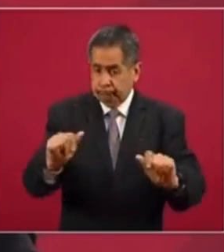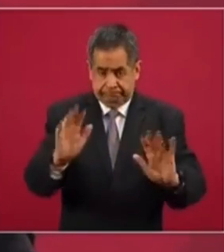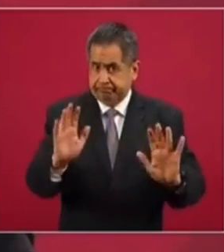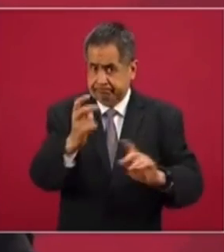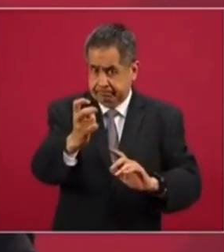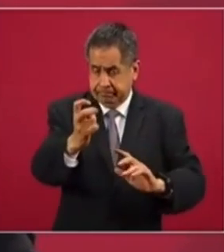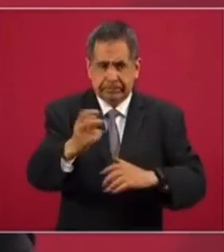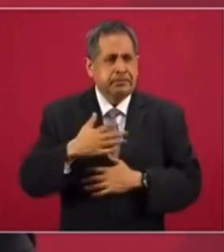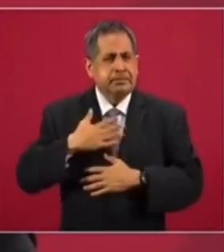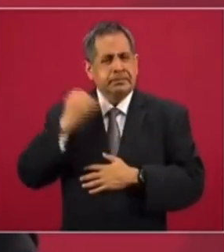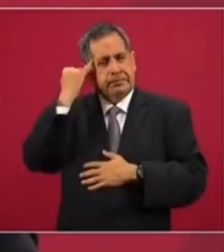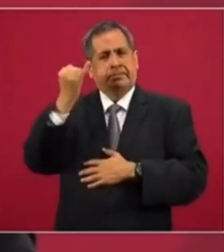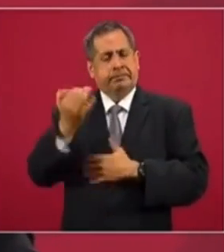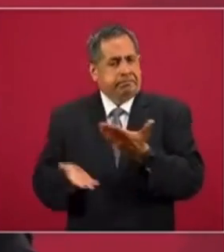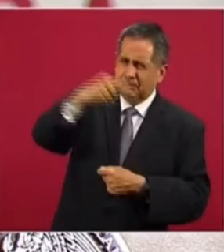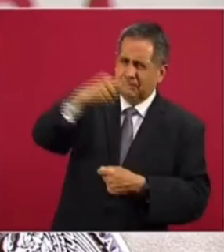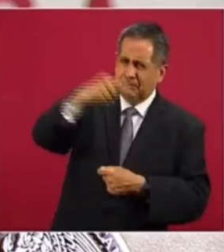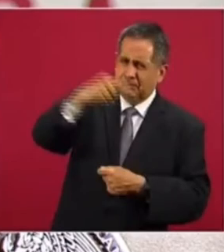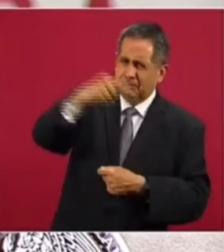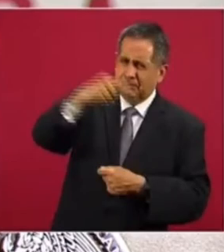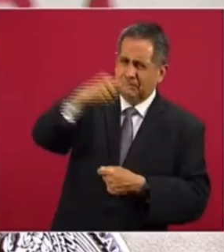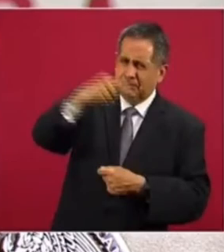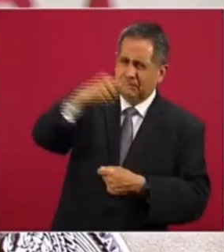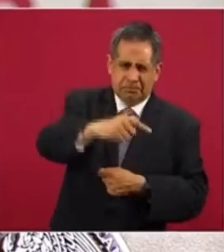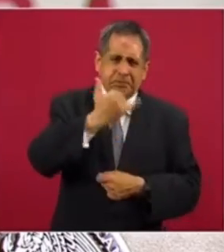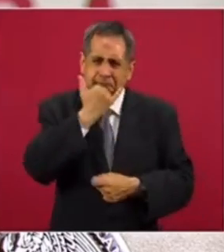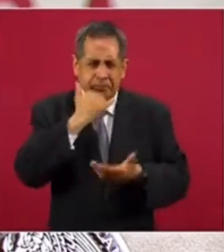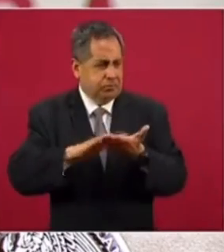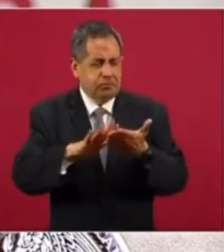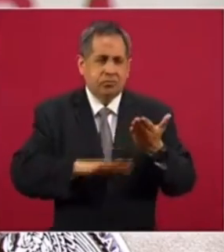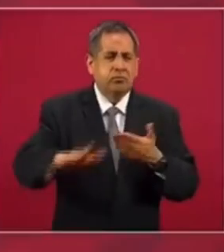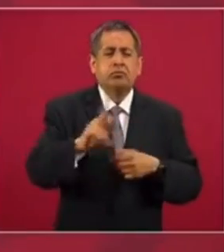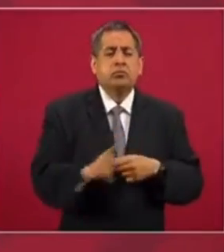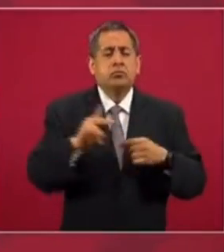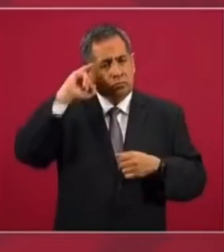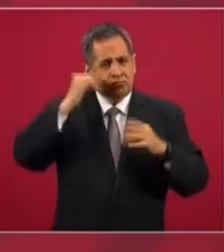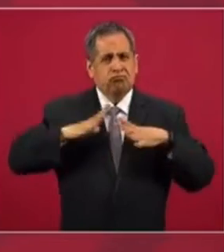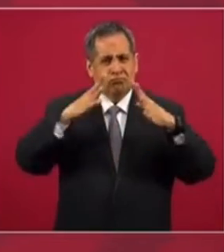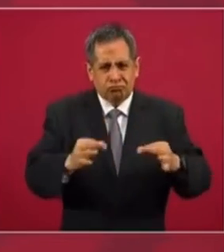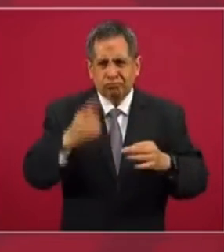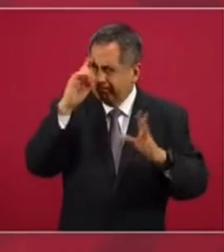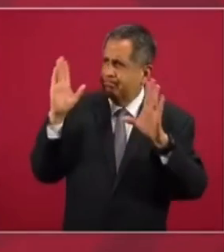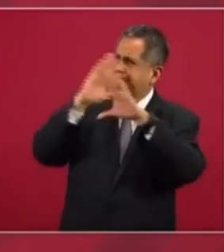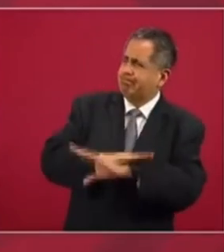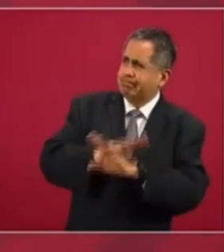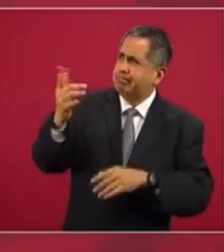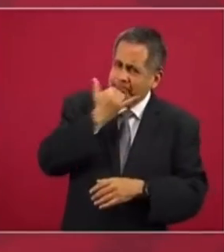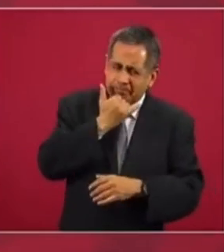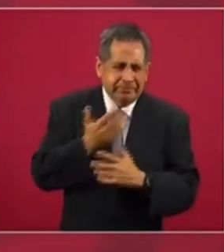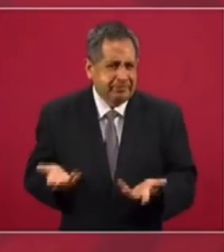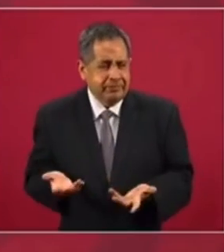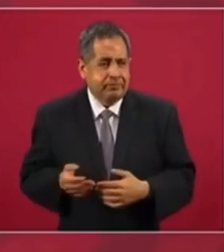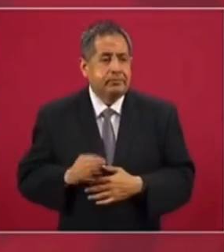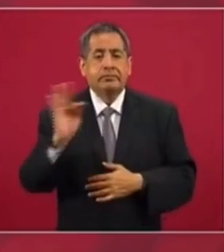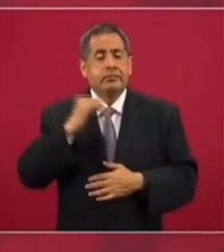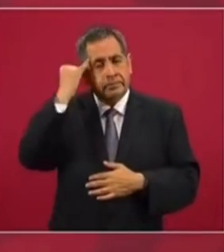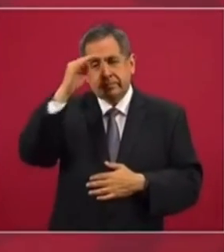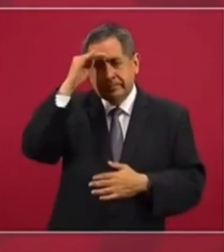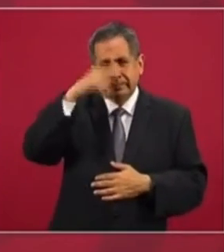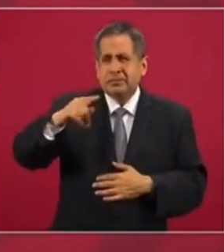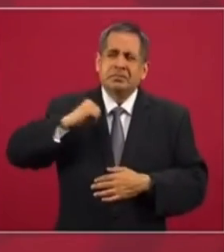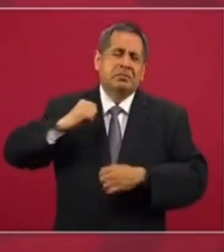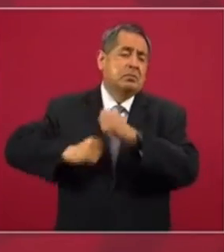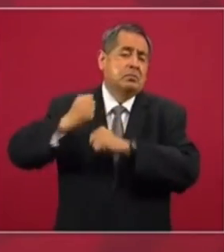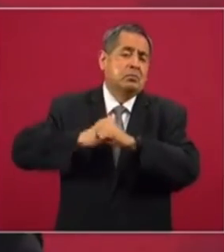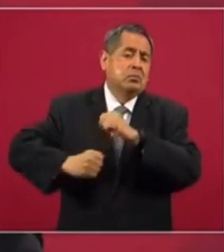De ahí mi propuesta de ofrecer disculpas a los pueblos originarios para lograr la reconciliación. Porque se piensa que esto sucedió